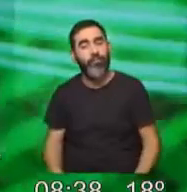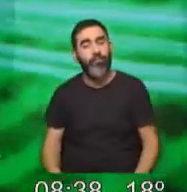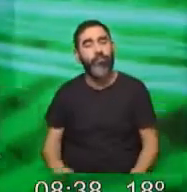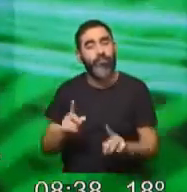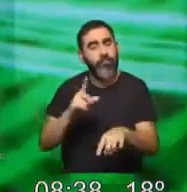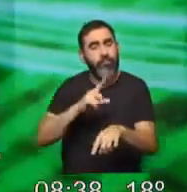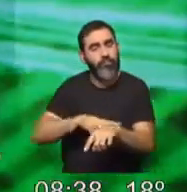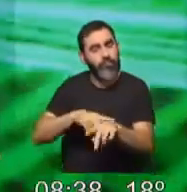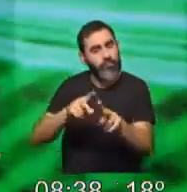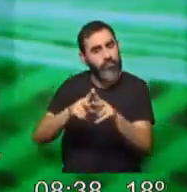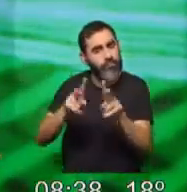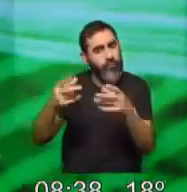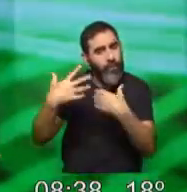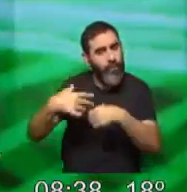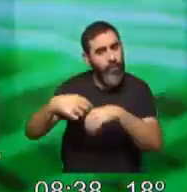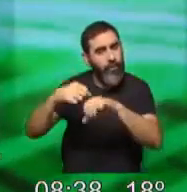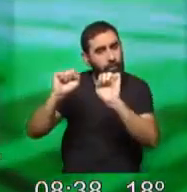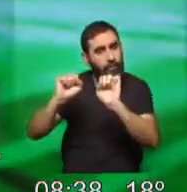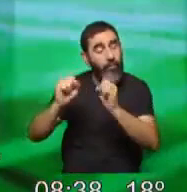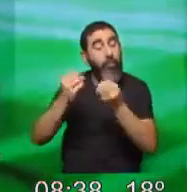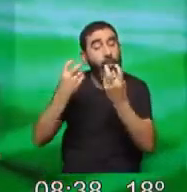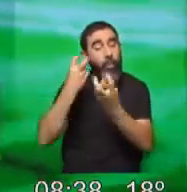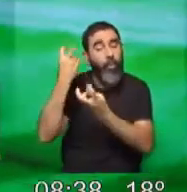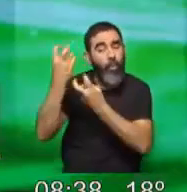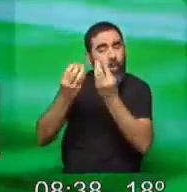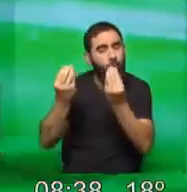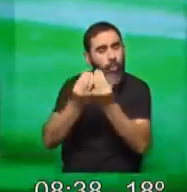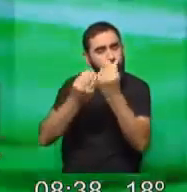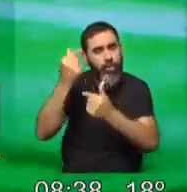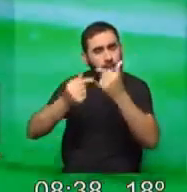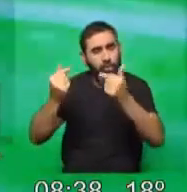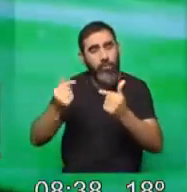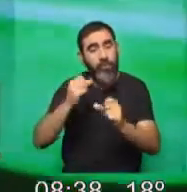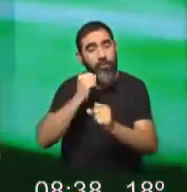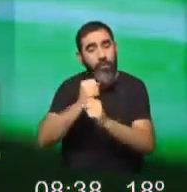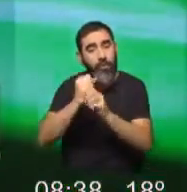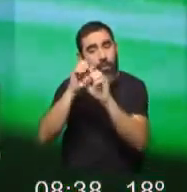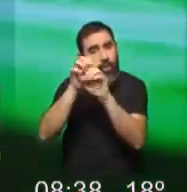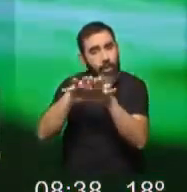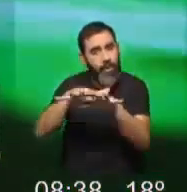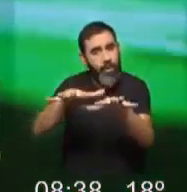tiempo también destapar estas cosas, porque hay que buscar muchas. Es un trabajo en red